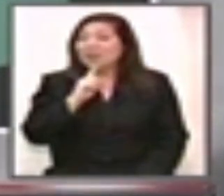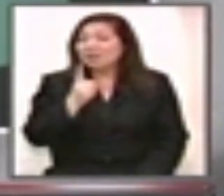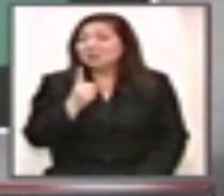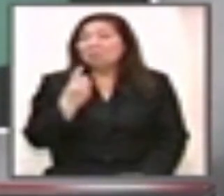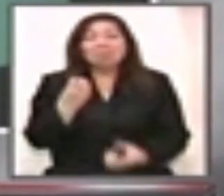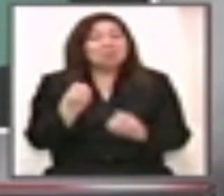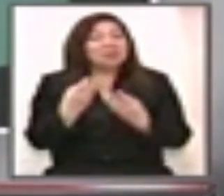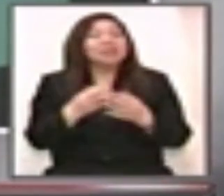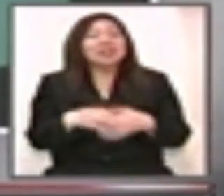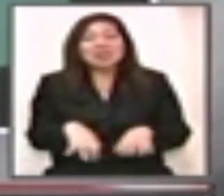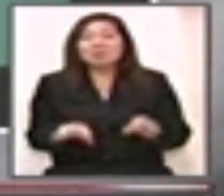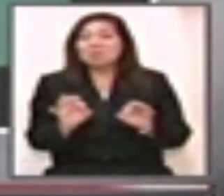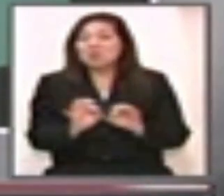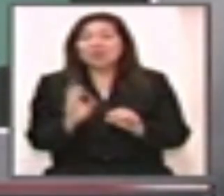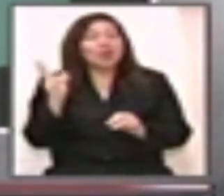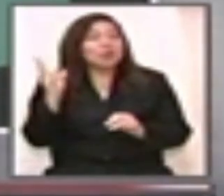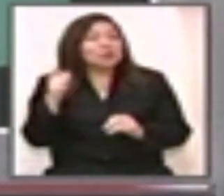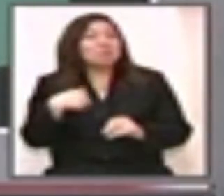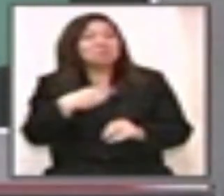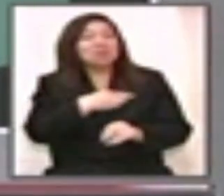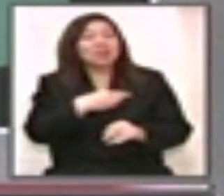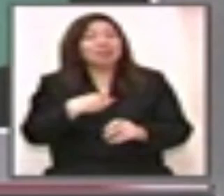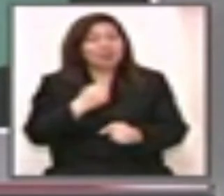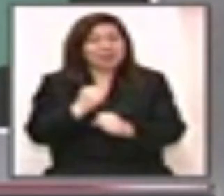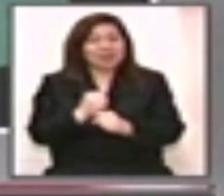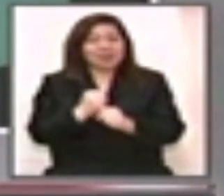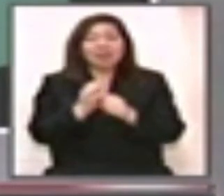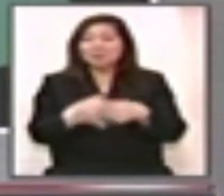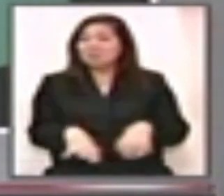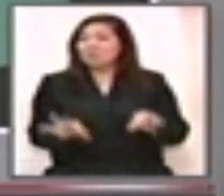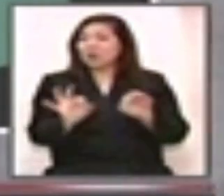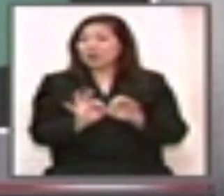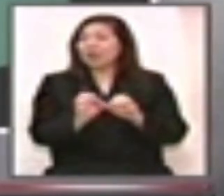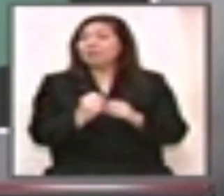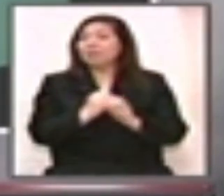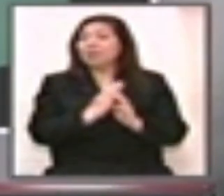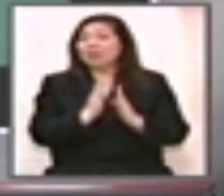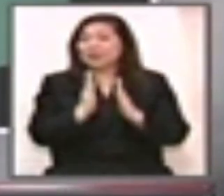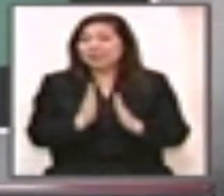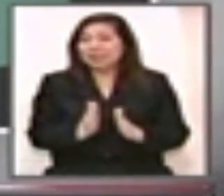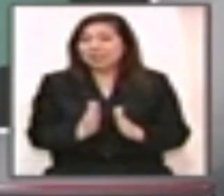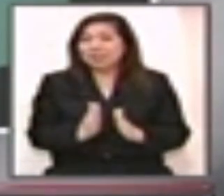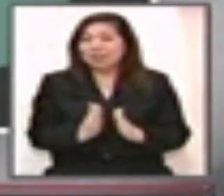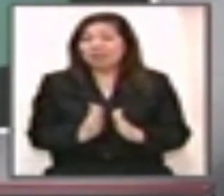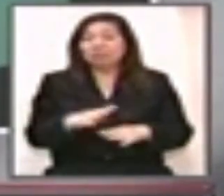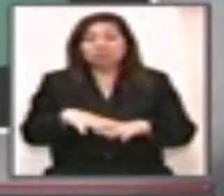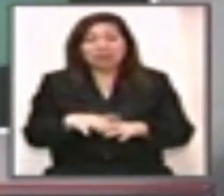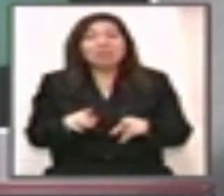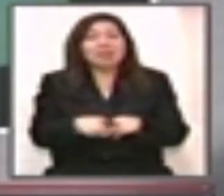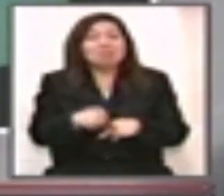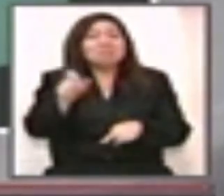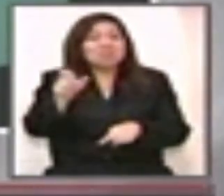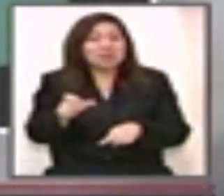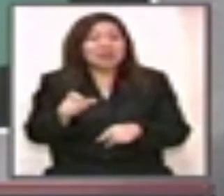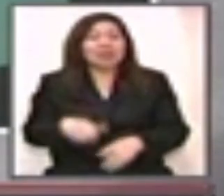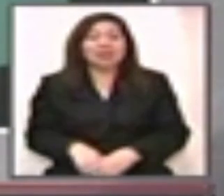este es un logro bastante importante. Lo escuchaba el ministro de Trabajo hablar de la importancia de la formalización. Y los artesanos también,